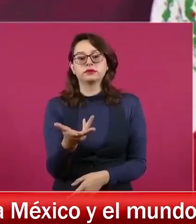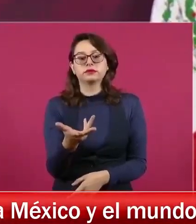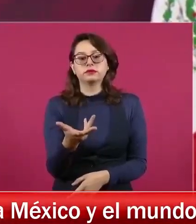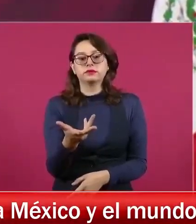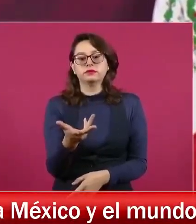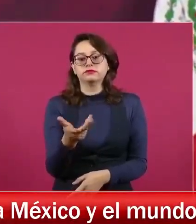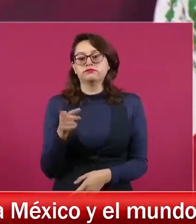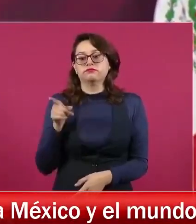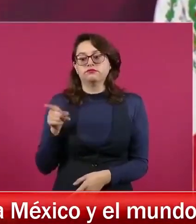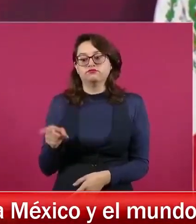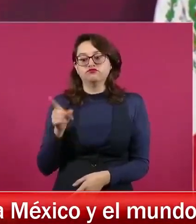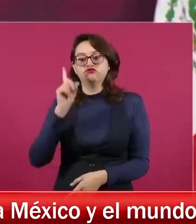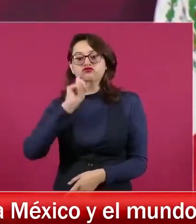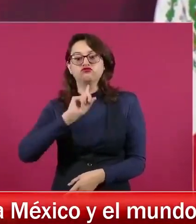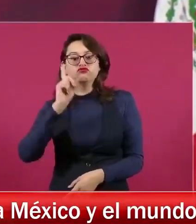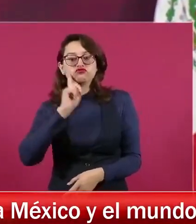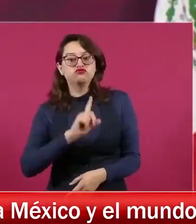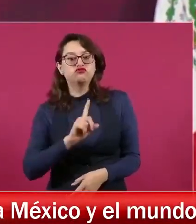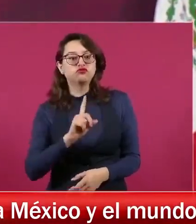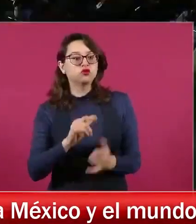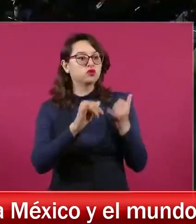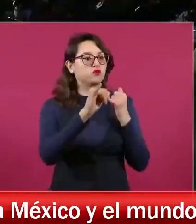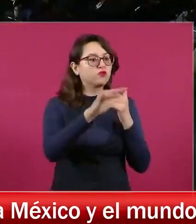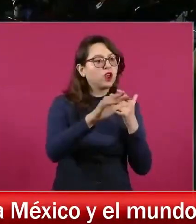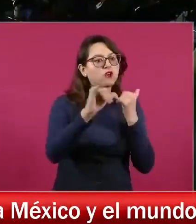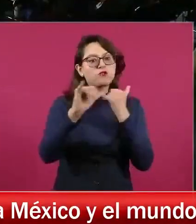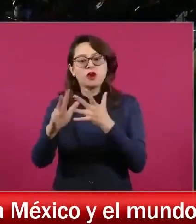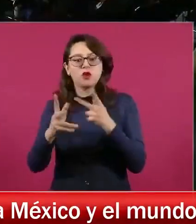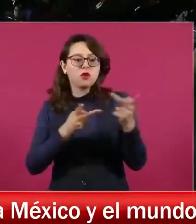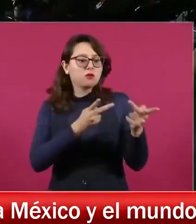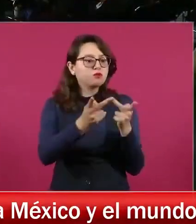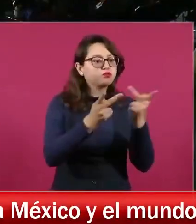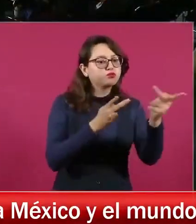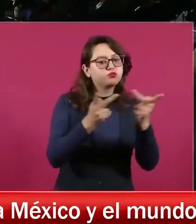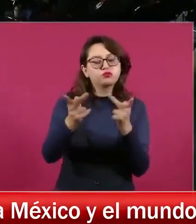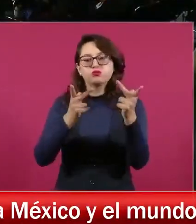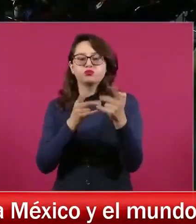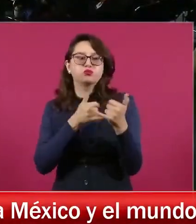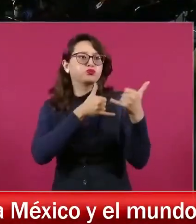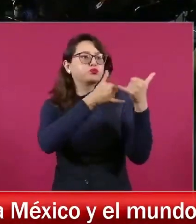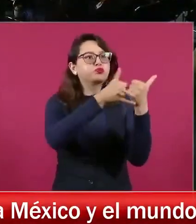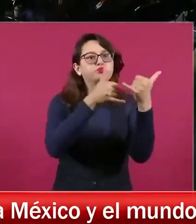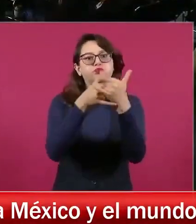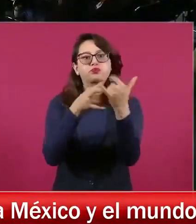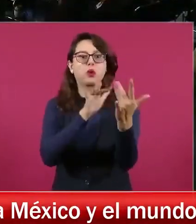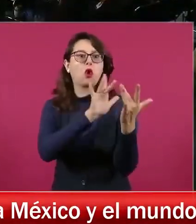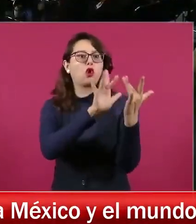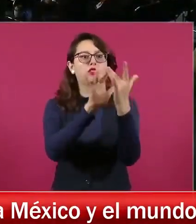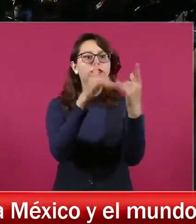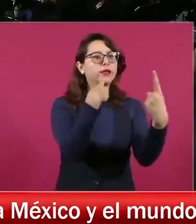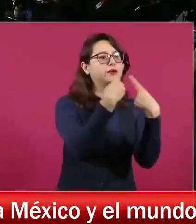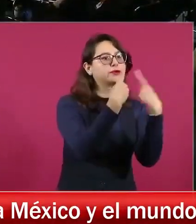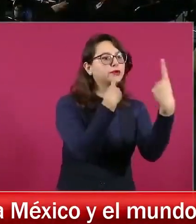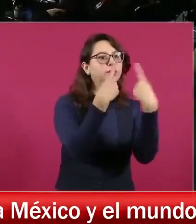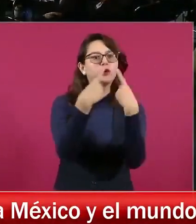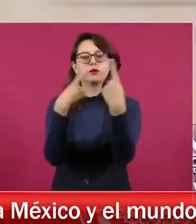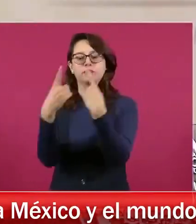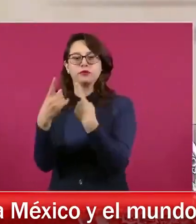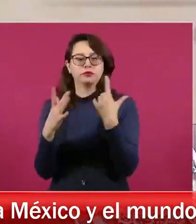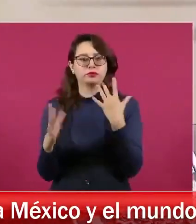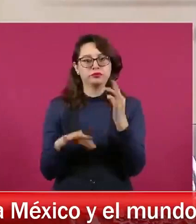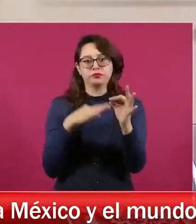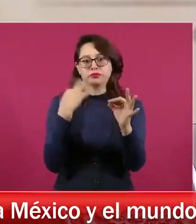como pago porque así lo hacía Calderón le había